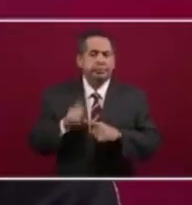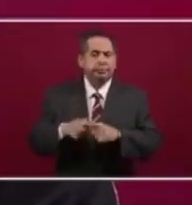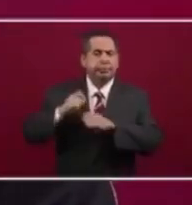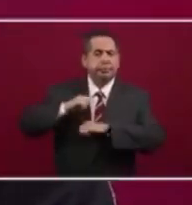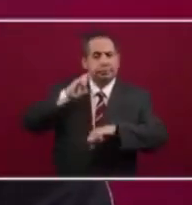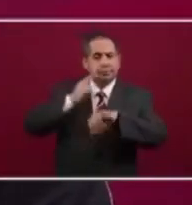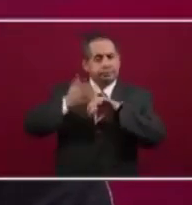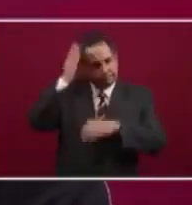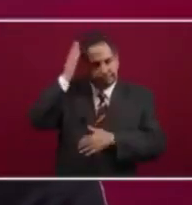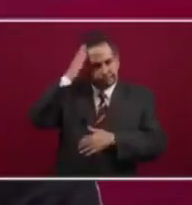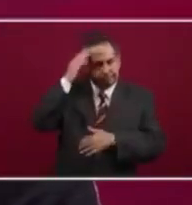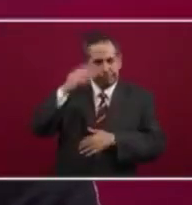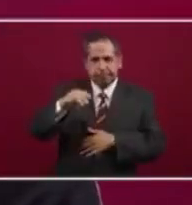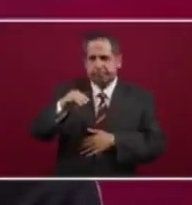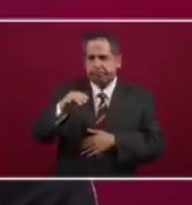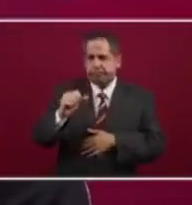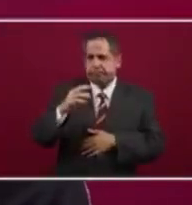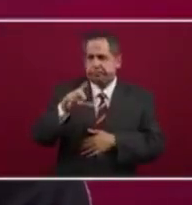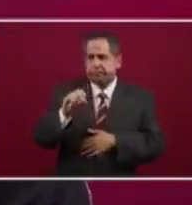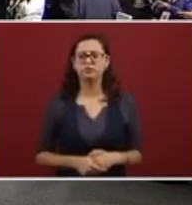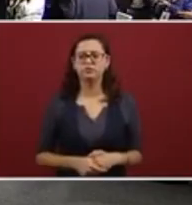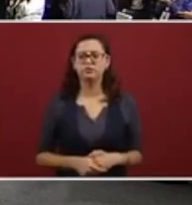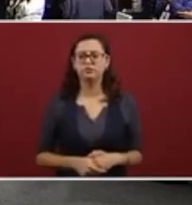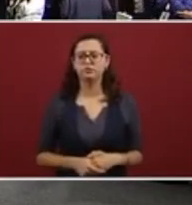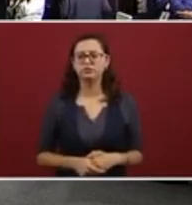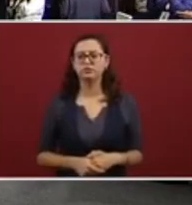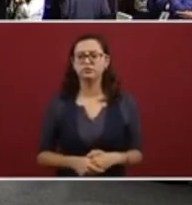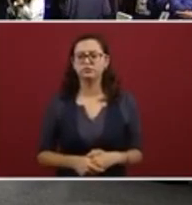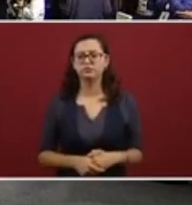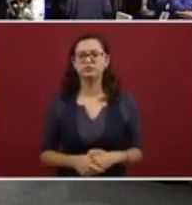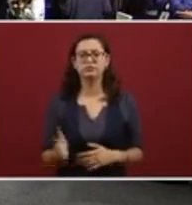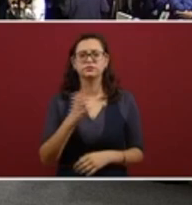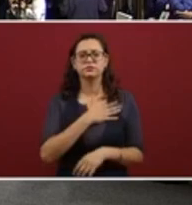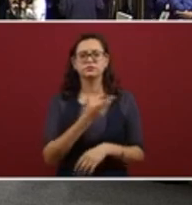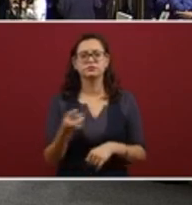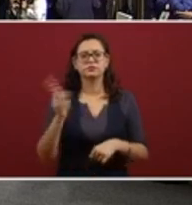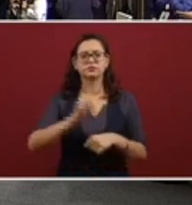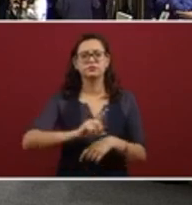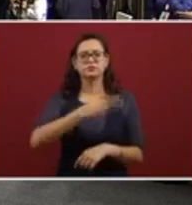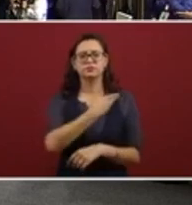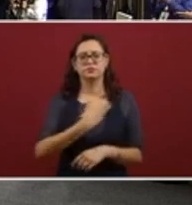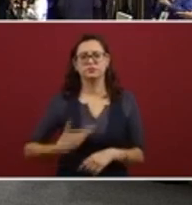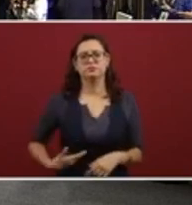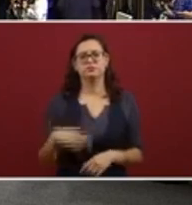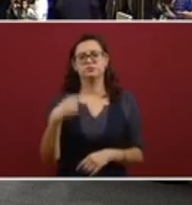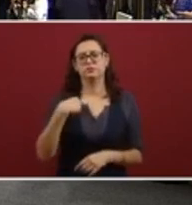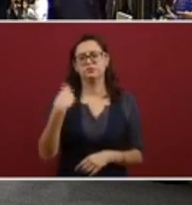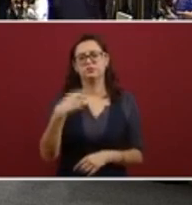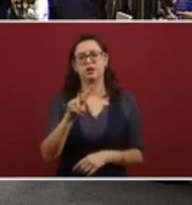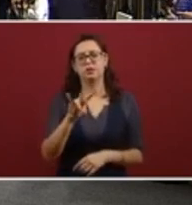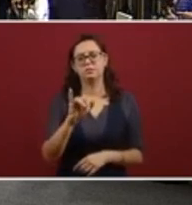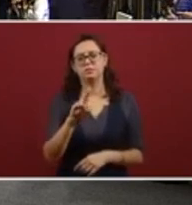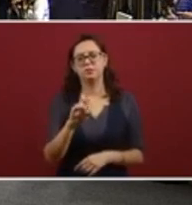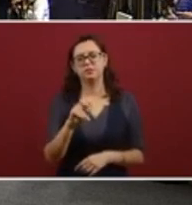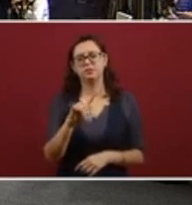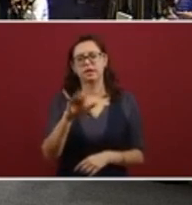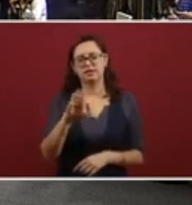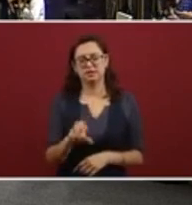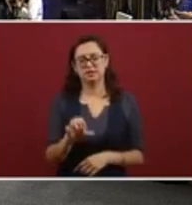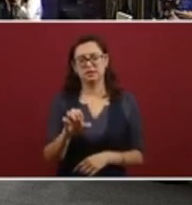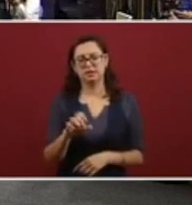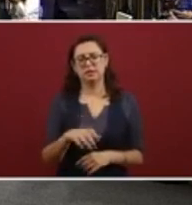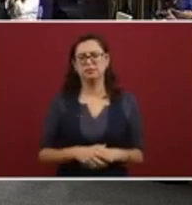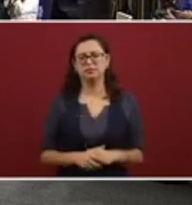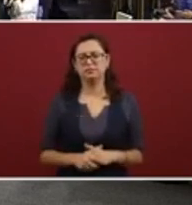representa Marcelo Ebrard en Washington. Referente al tema de la negación de viajes a los becarios del Consejo Nacional de Ciencia y